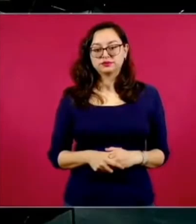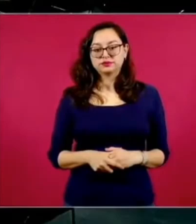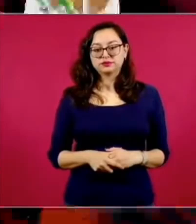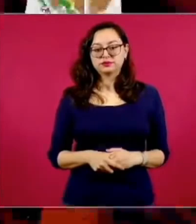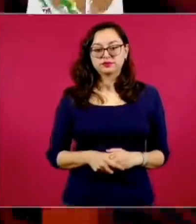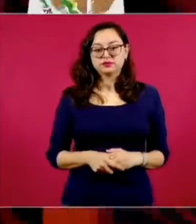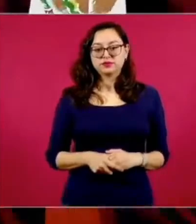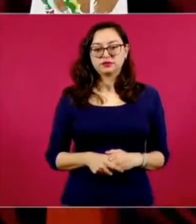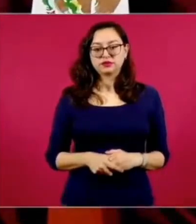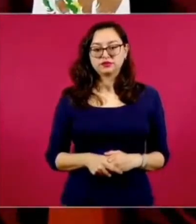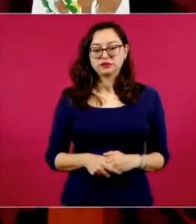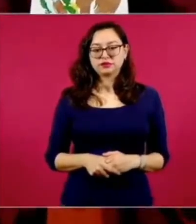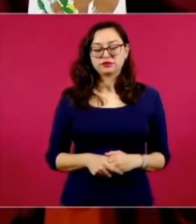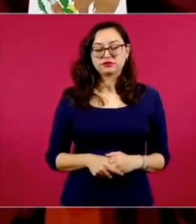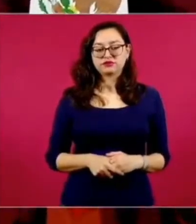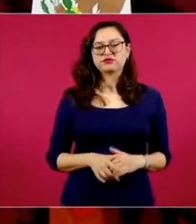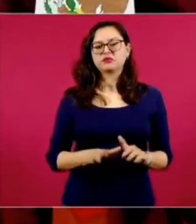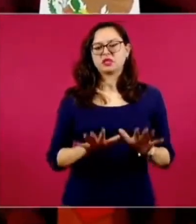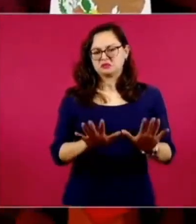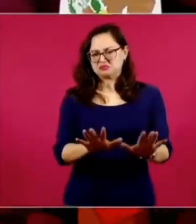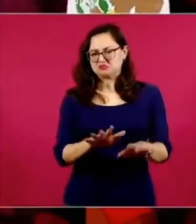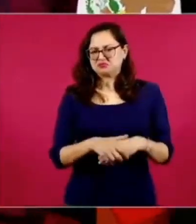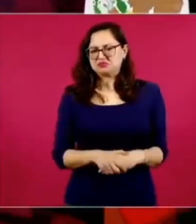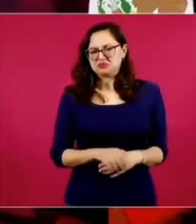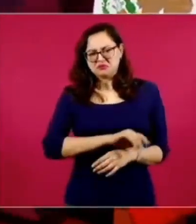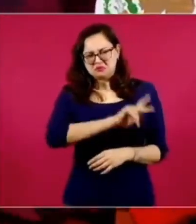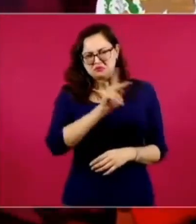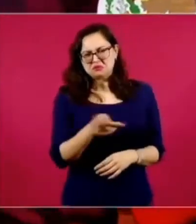Imagínense, es cosa de decirles, a ver,